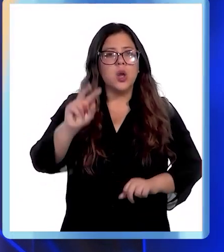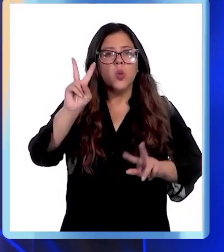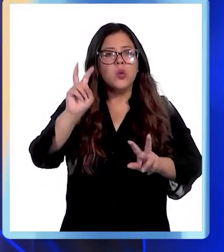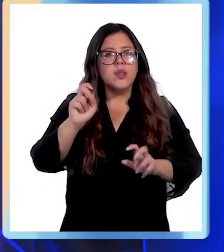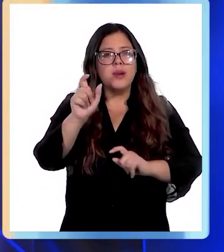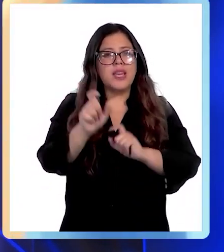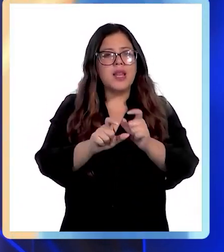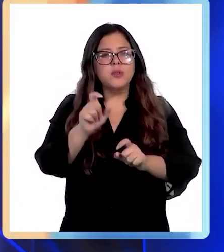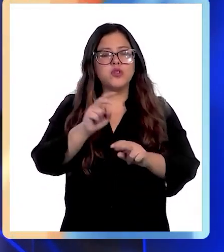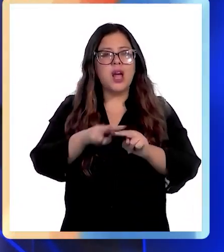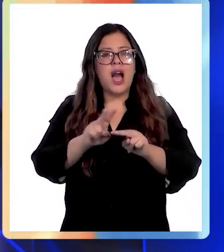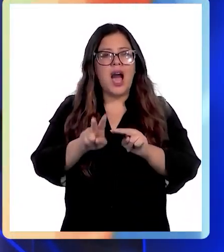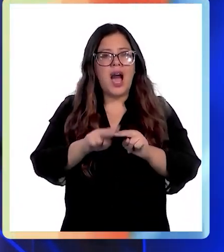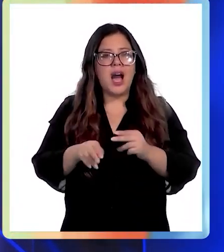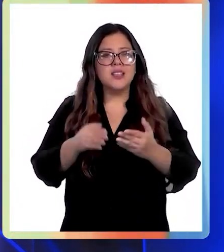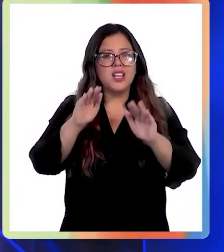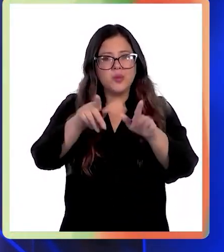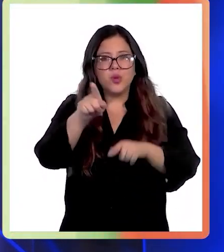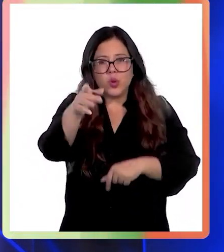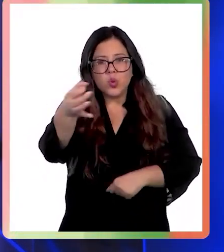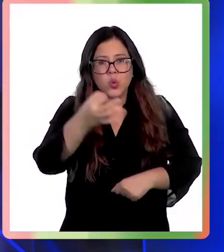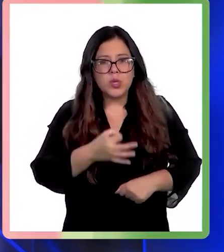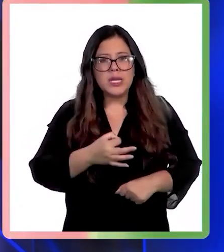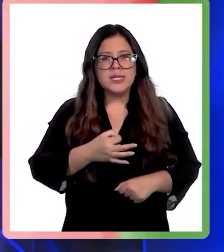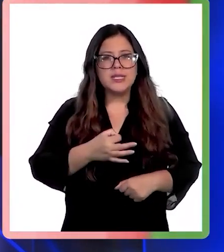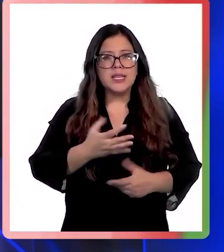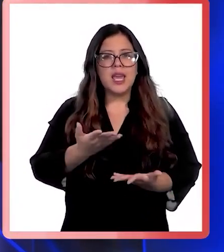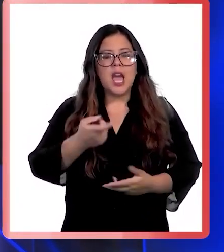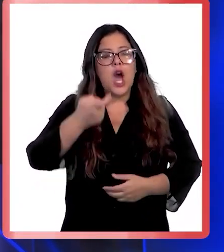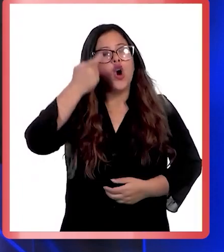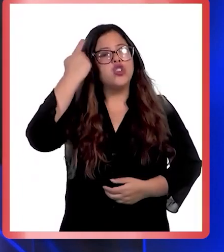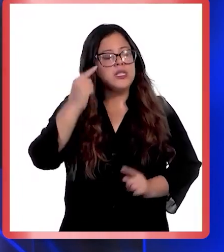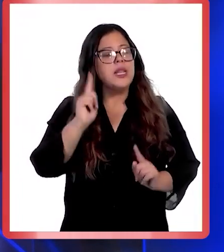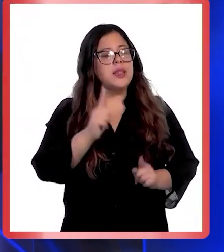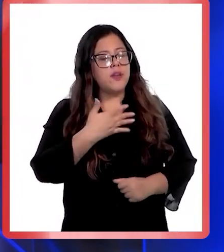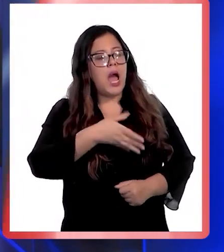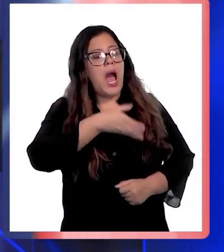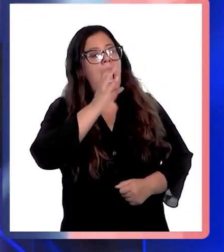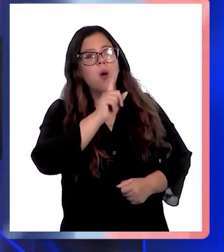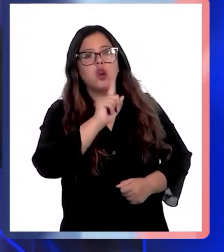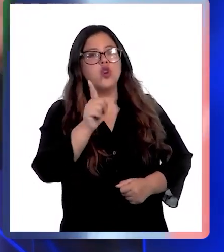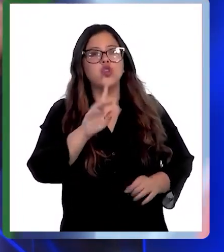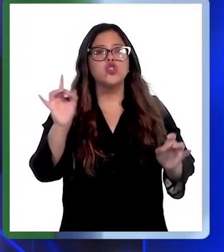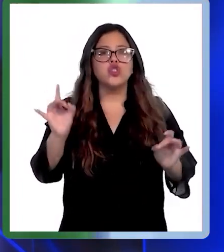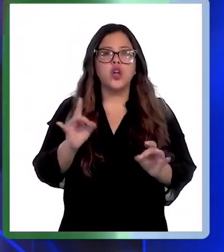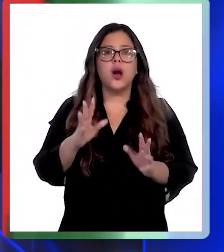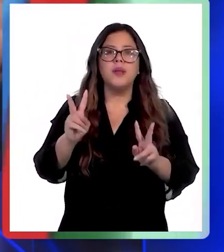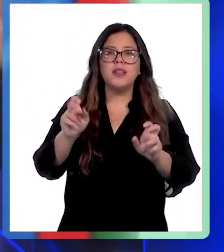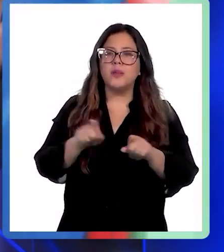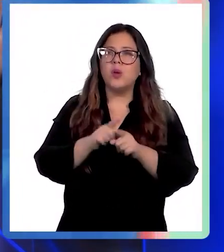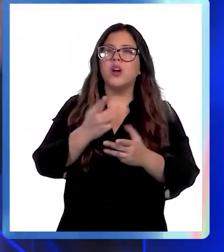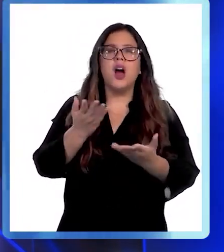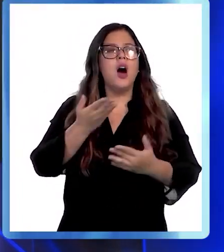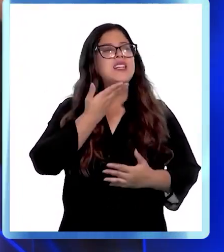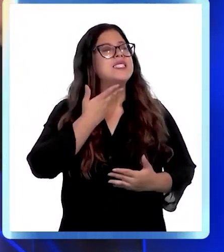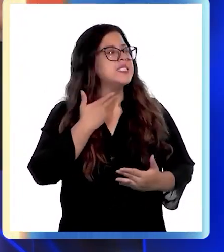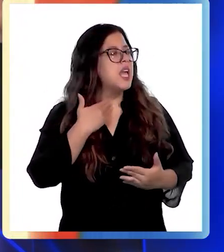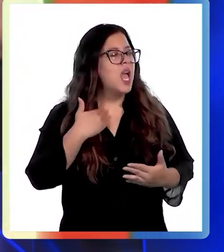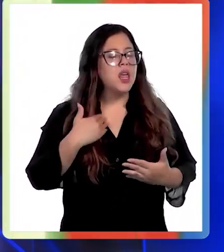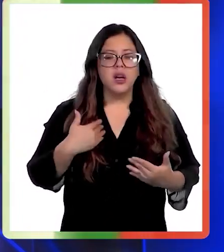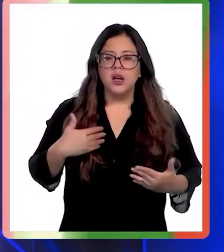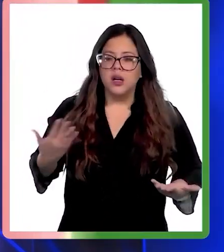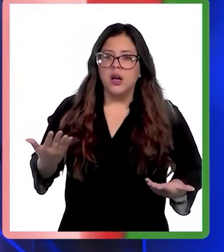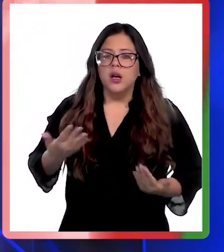ejercicio que la gente realiza, tal como dijo usted, doctor, de manera consciente, sino que la gente responde un poco a un estímulo. Ah, me dio